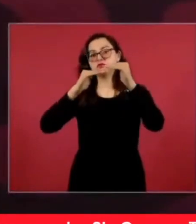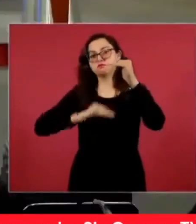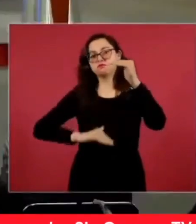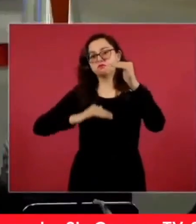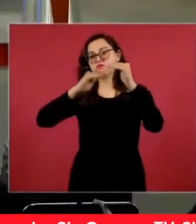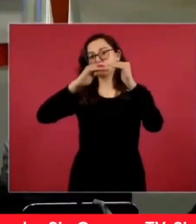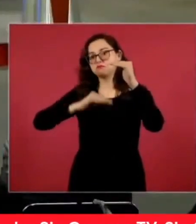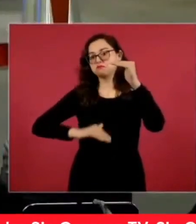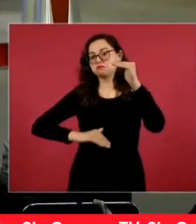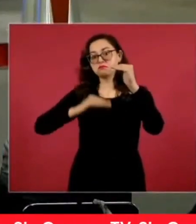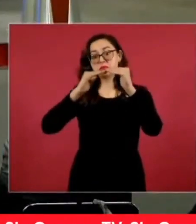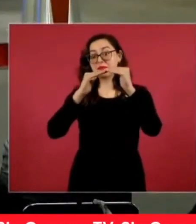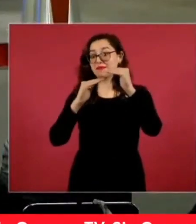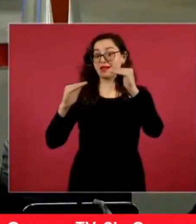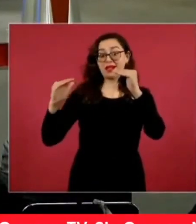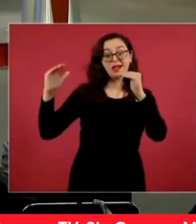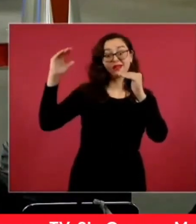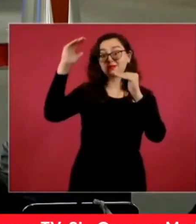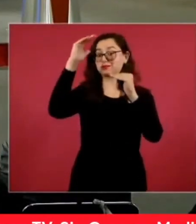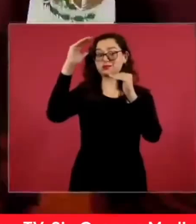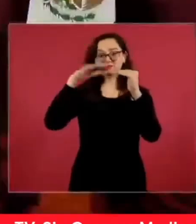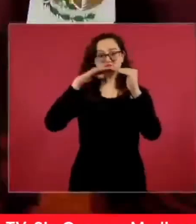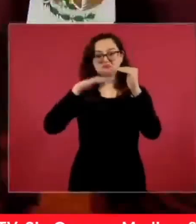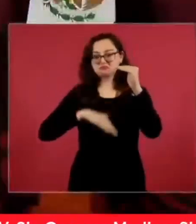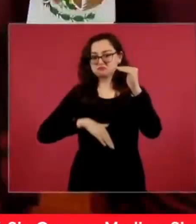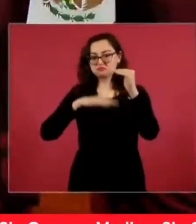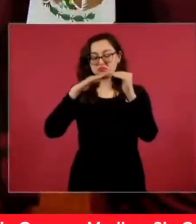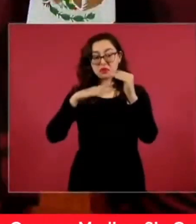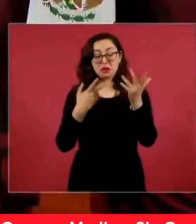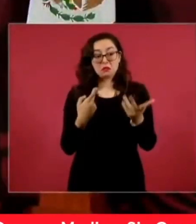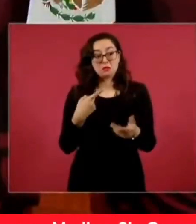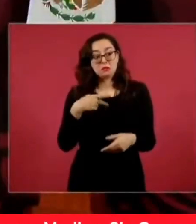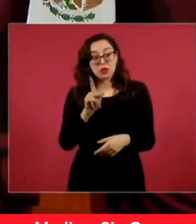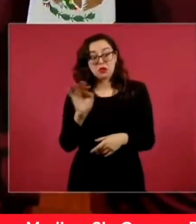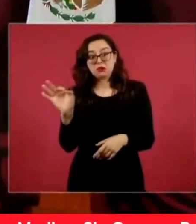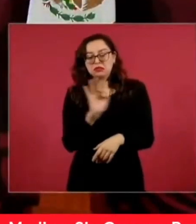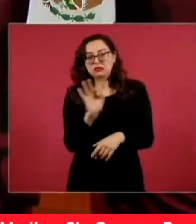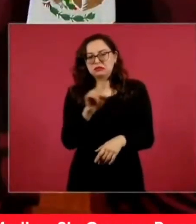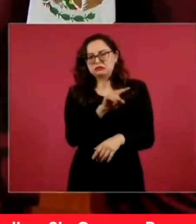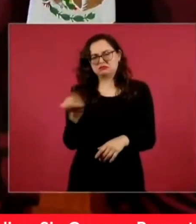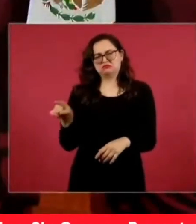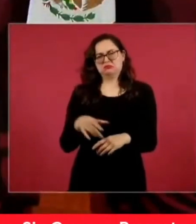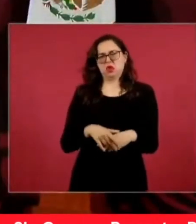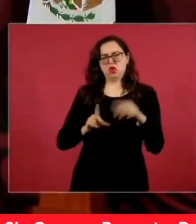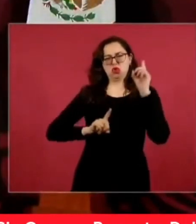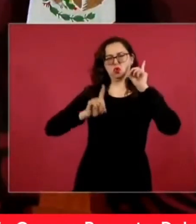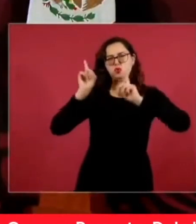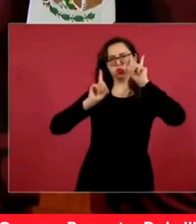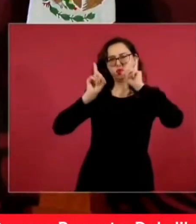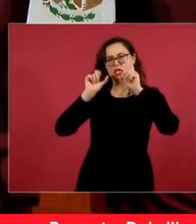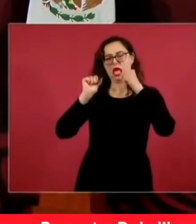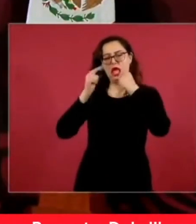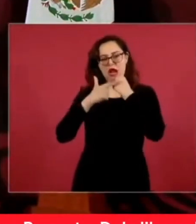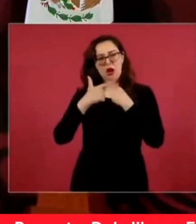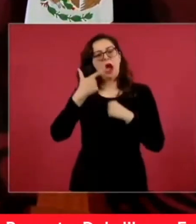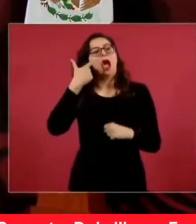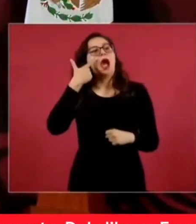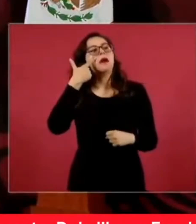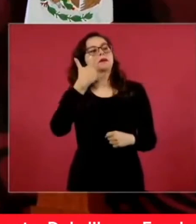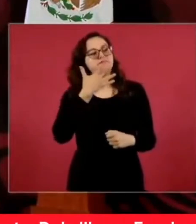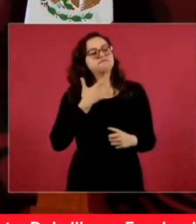Pero como a lo mejor no me van a creer, ¿por qué no pones cómo estaba el precio de la